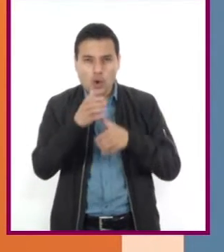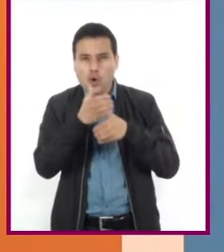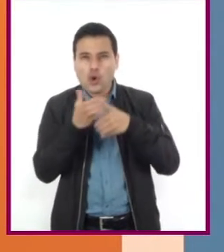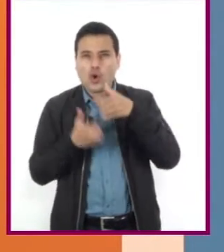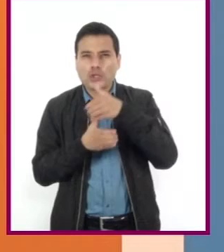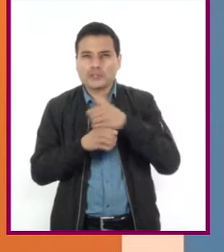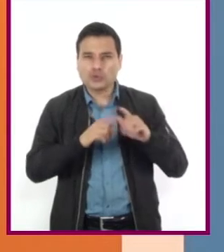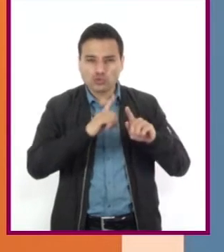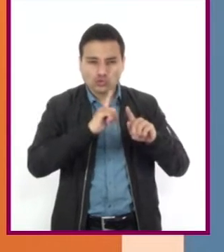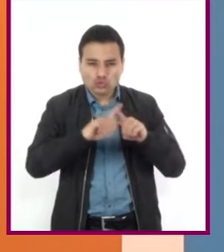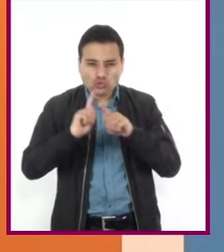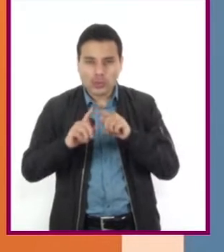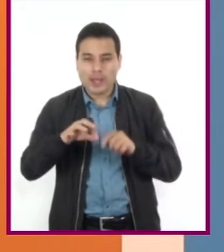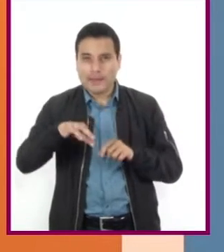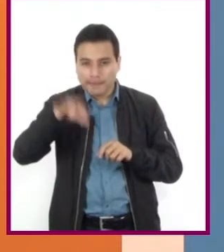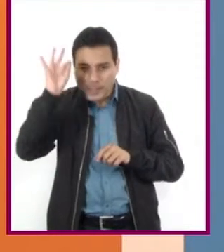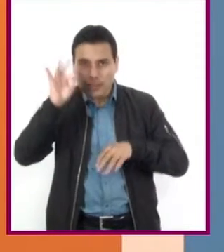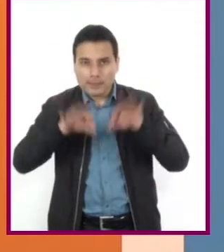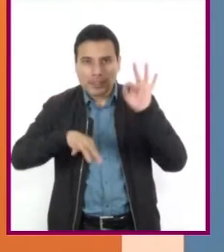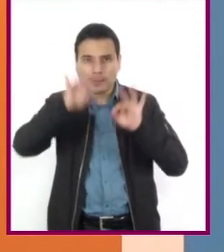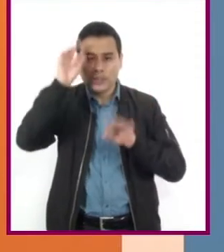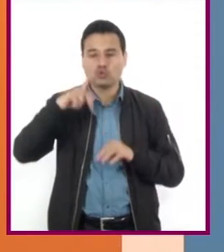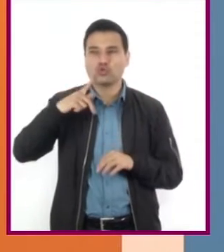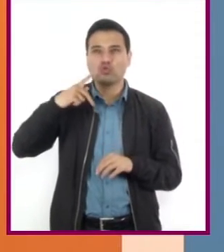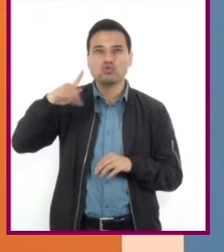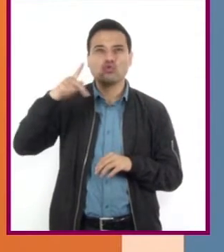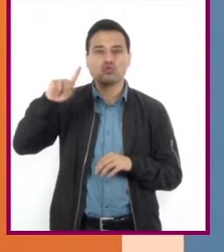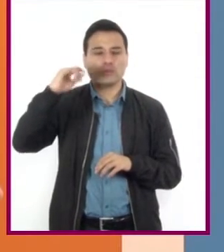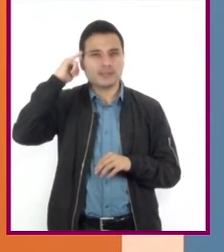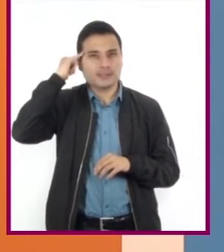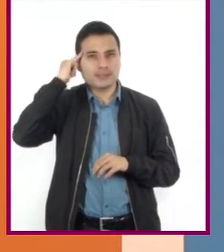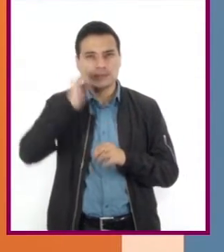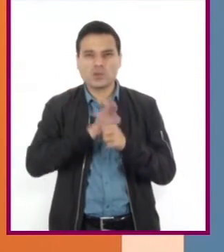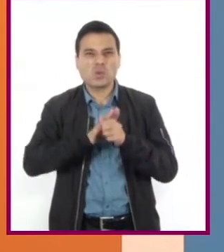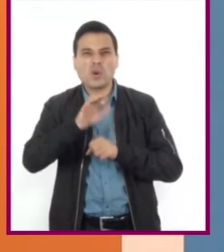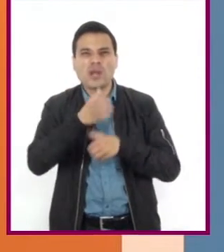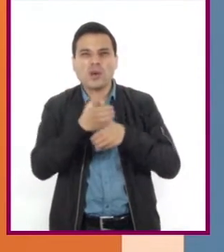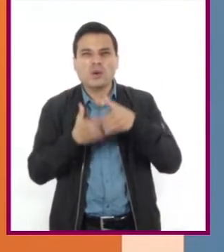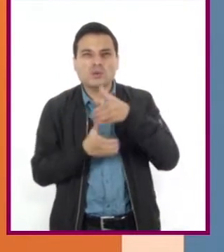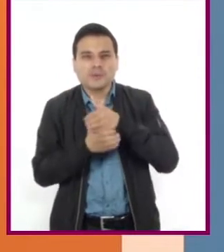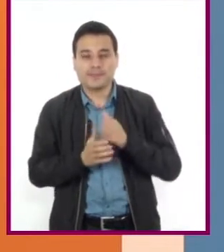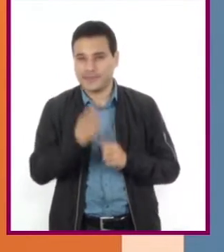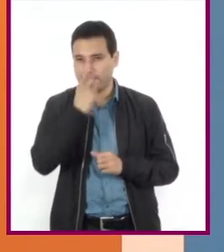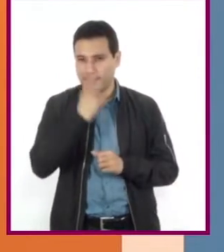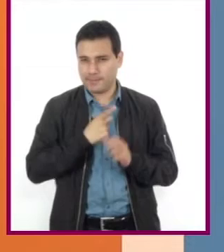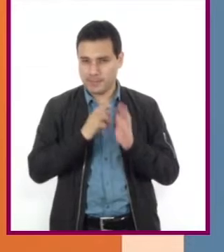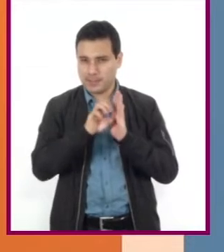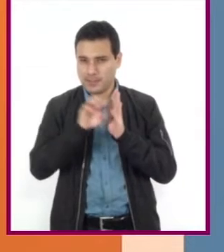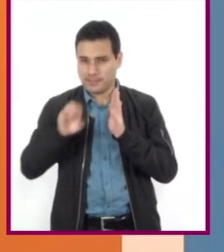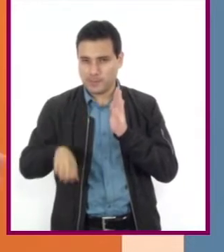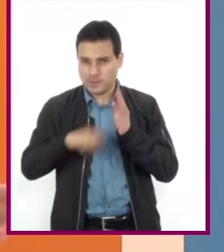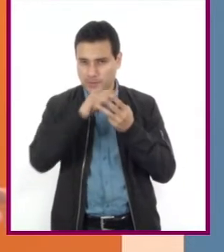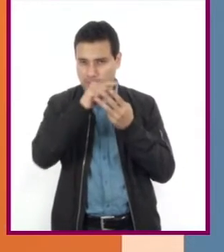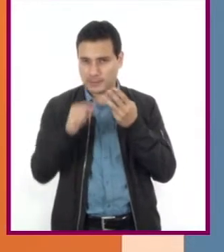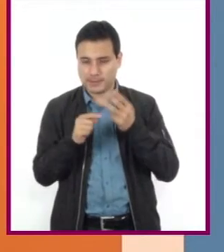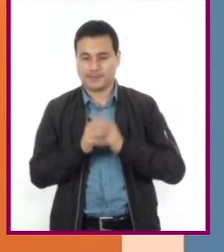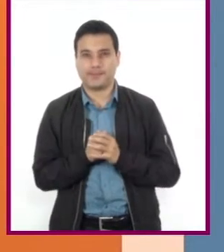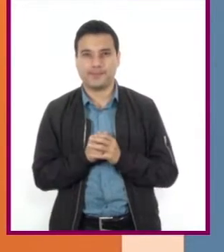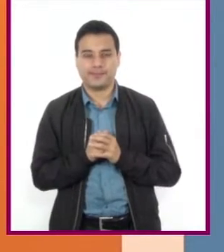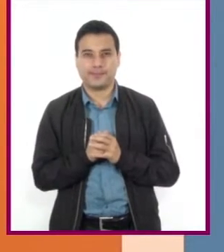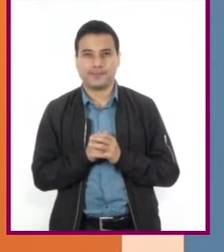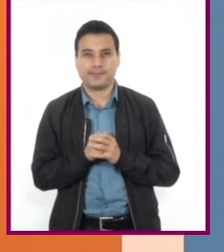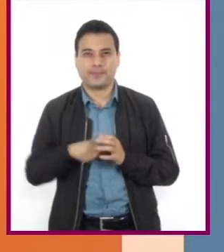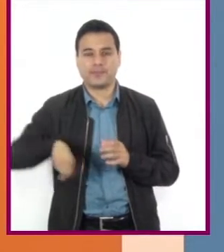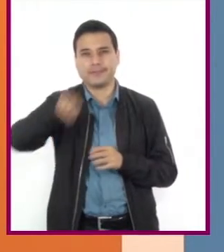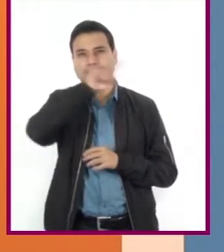de los antiguos pueblos indígenas de México? Mencionen al menos 3 ejemplos. Seguramente se